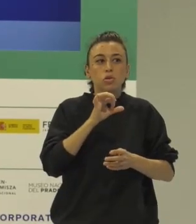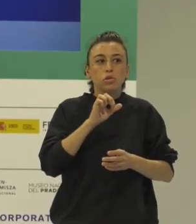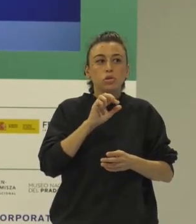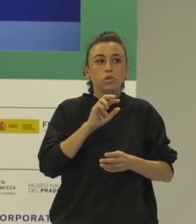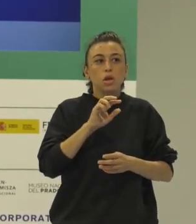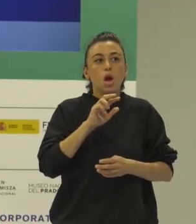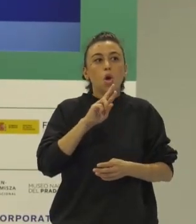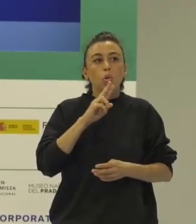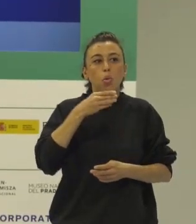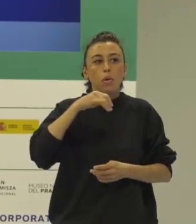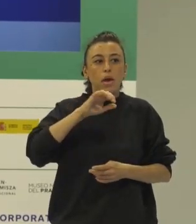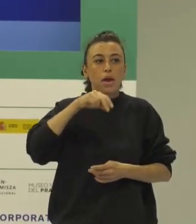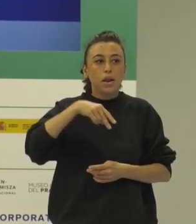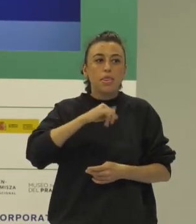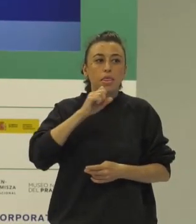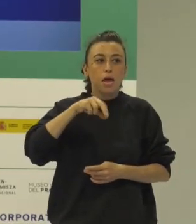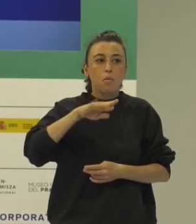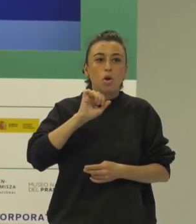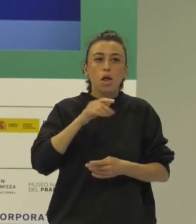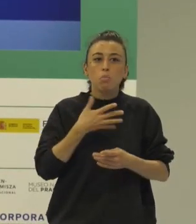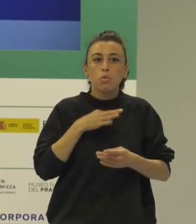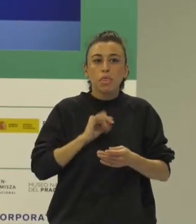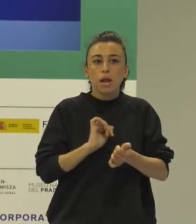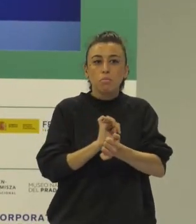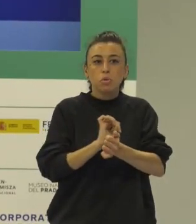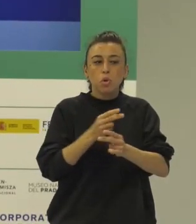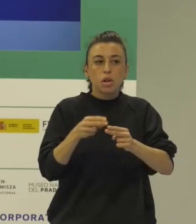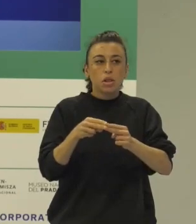más emblemático de prisión política.